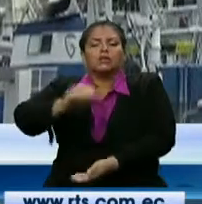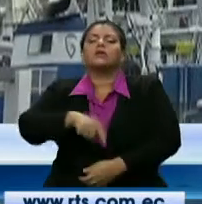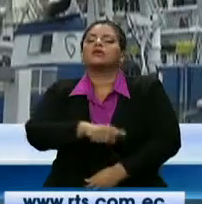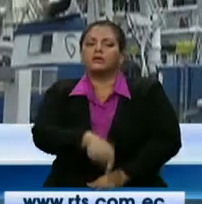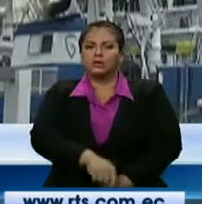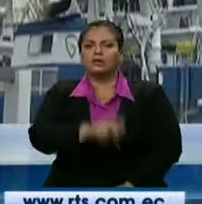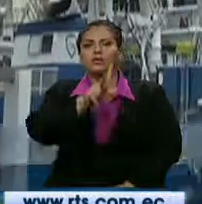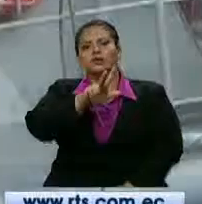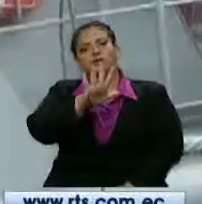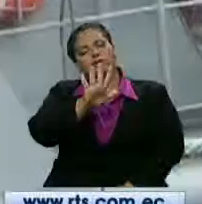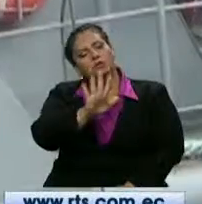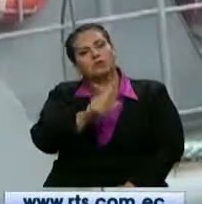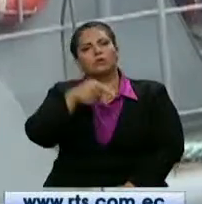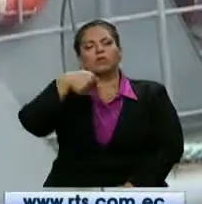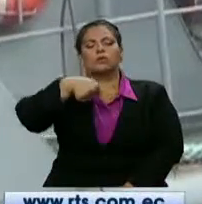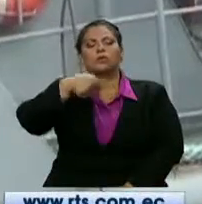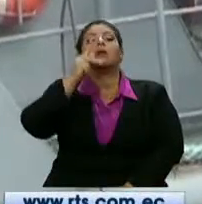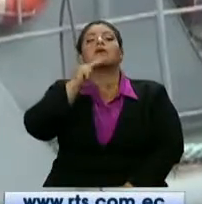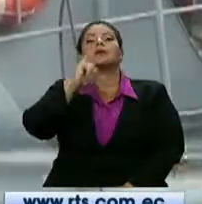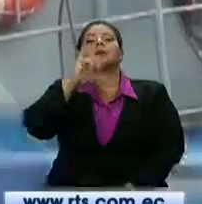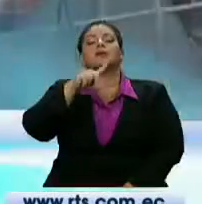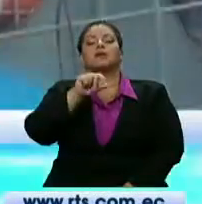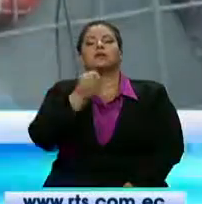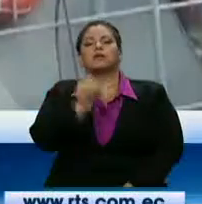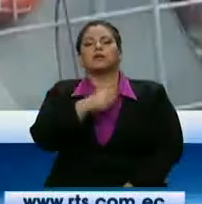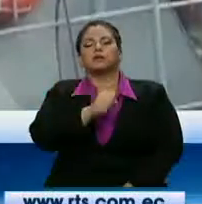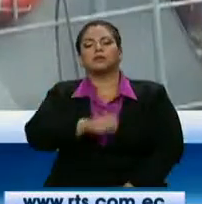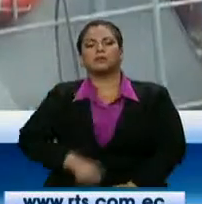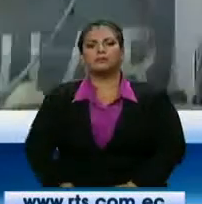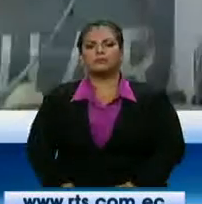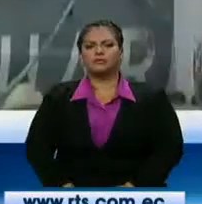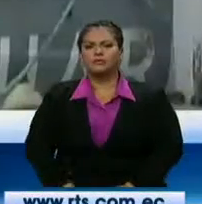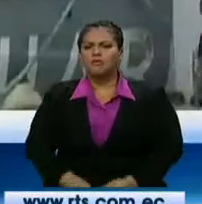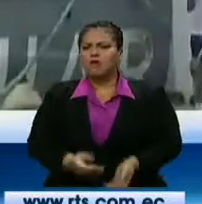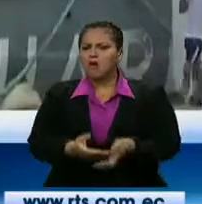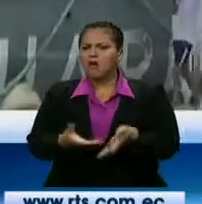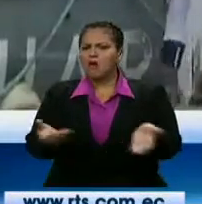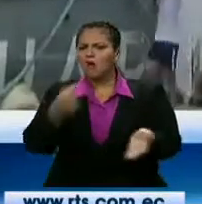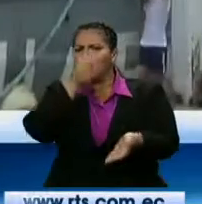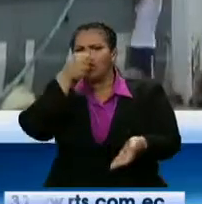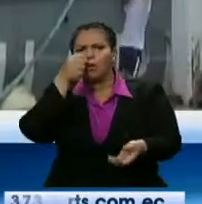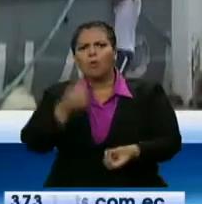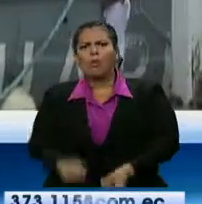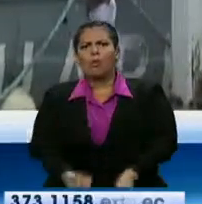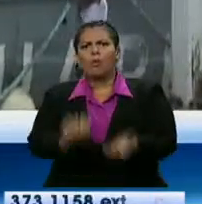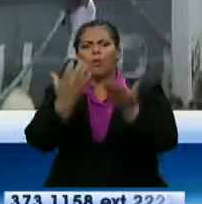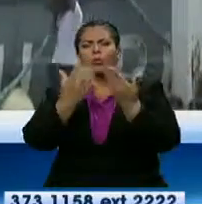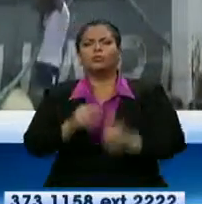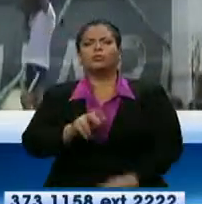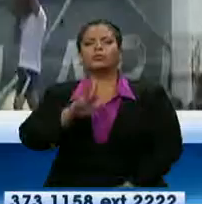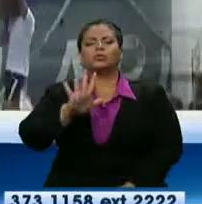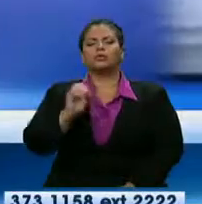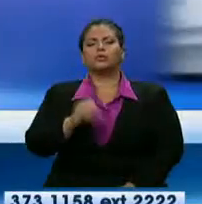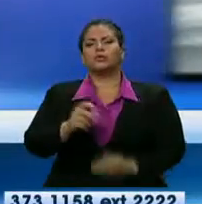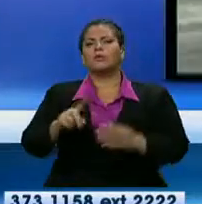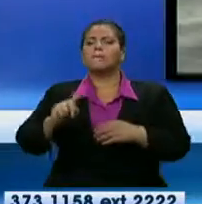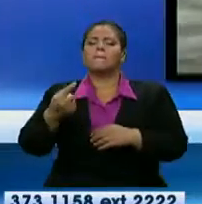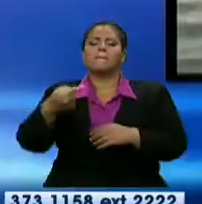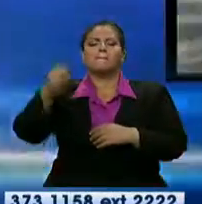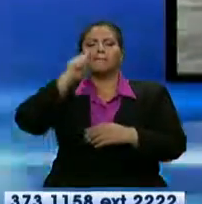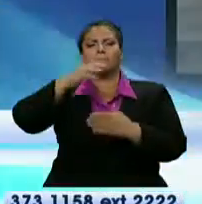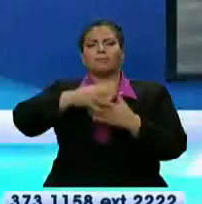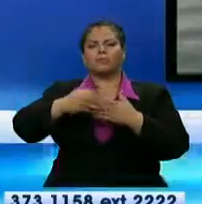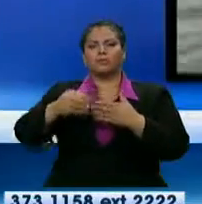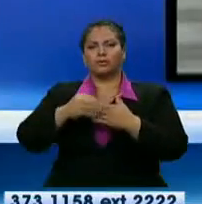toneladas, un poquito más tal vez. El alcaloide incautado estaba valorado entre 120 y 150 millones de dólares en el mercado internacional. Este flagelo